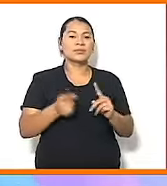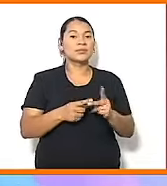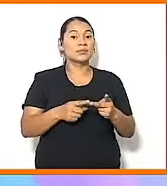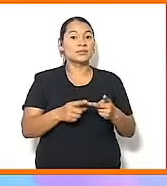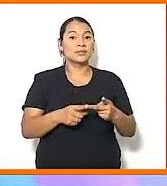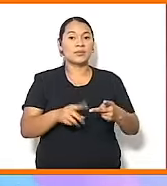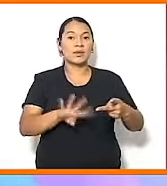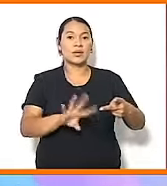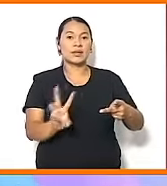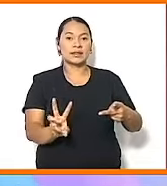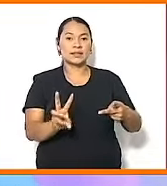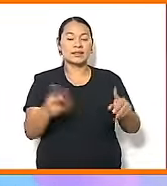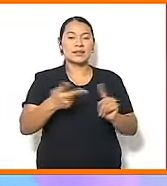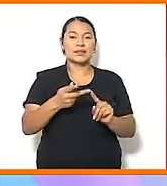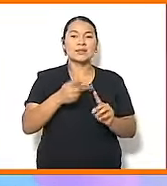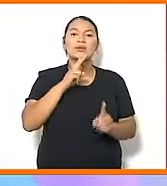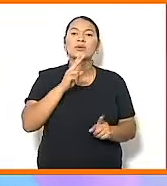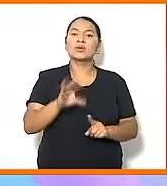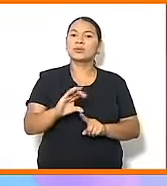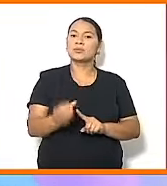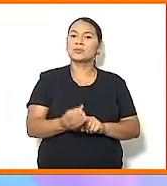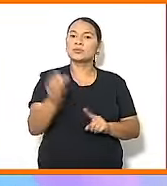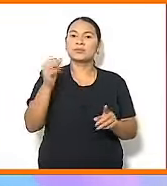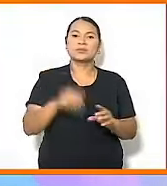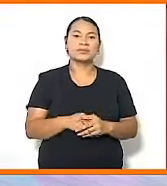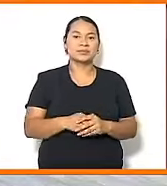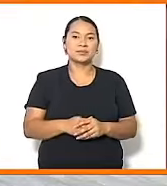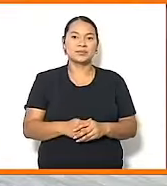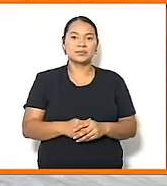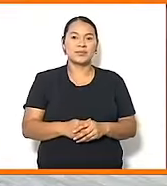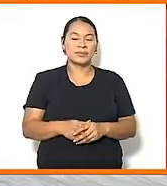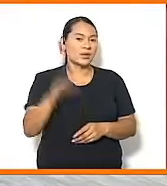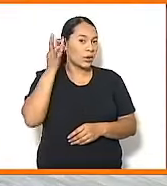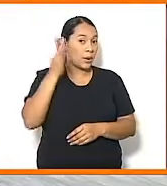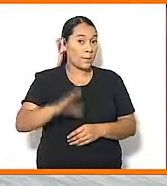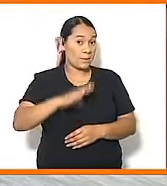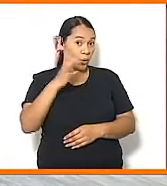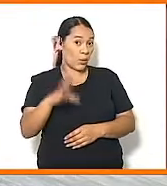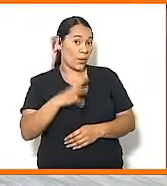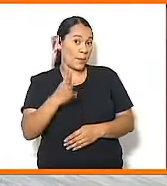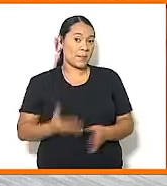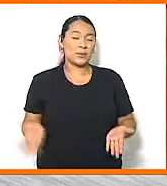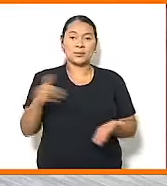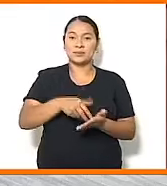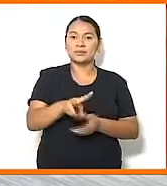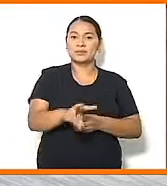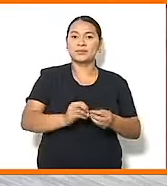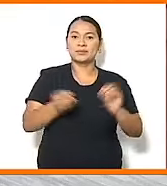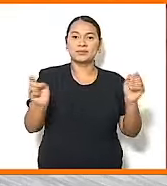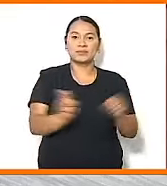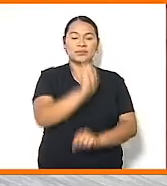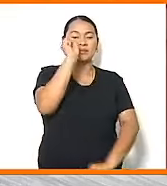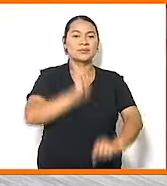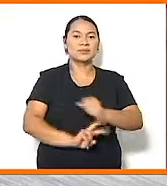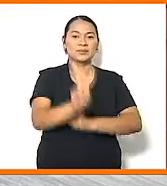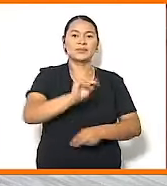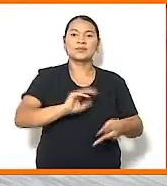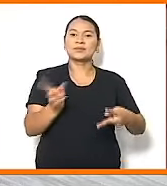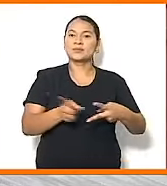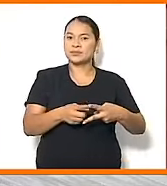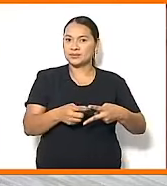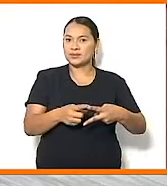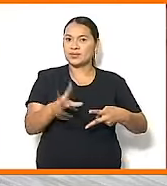ganador, 46, con su catrachada, Catherine. Con mucho gusto te repito los números ganadores en premiados. Posición